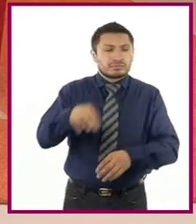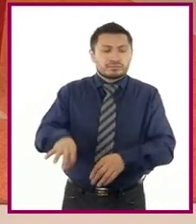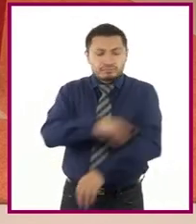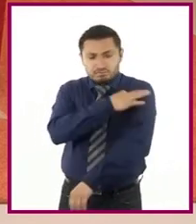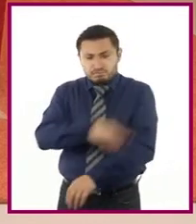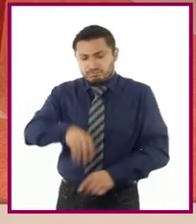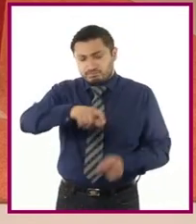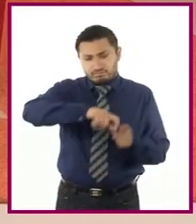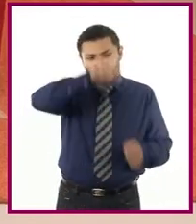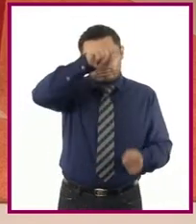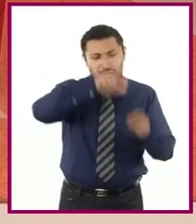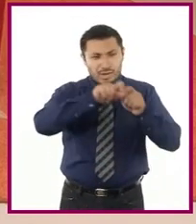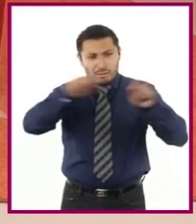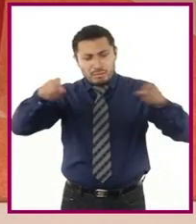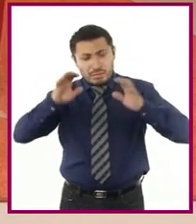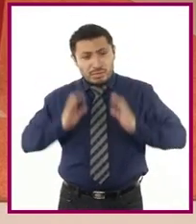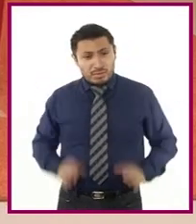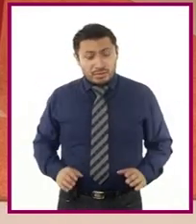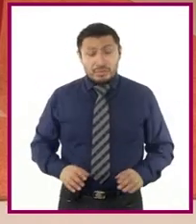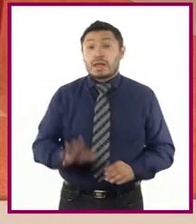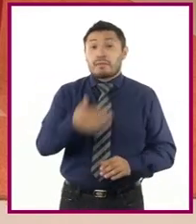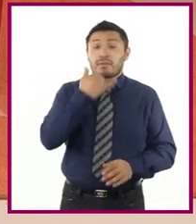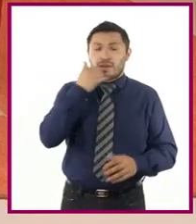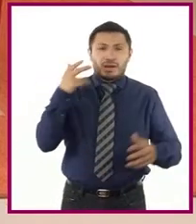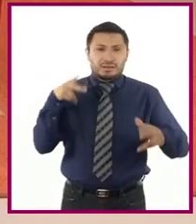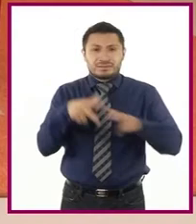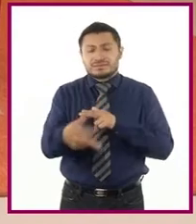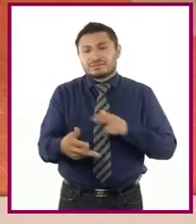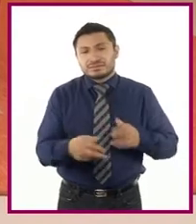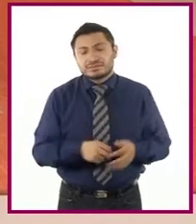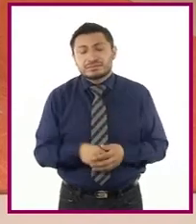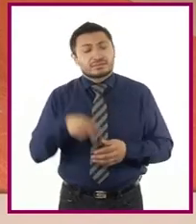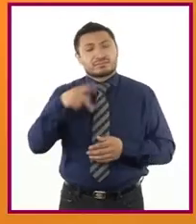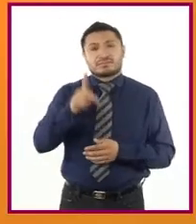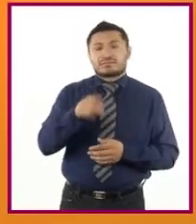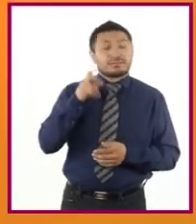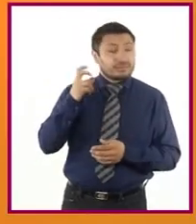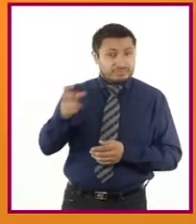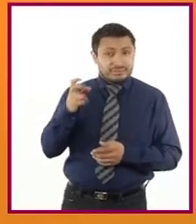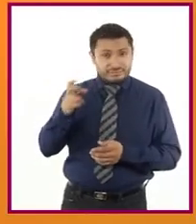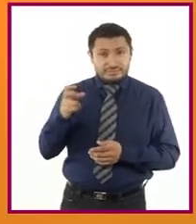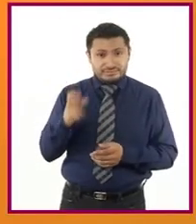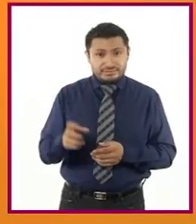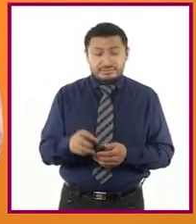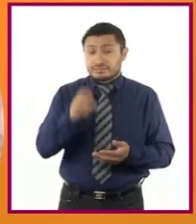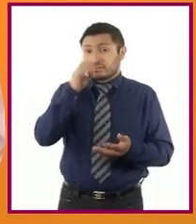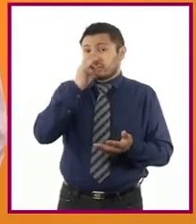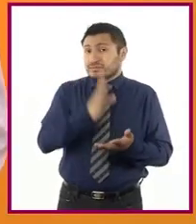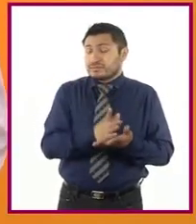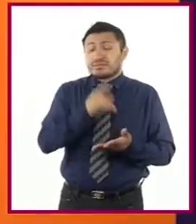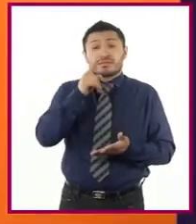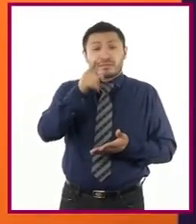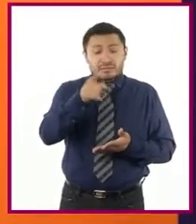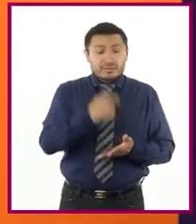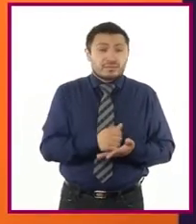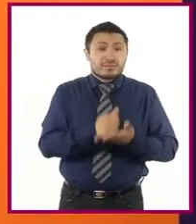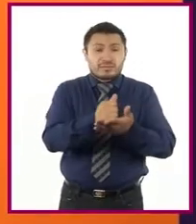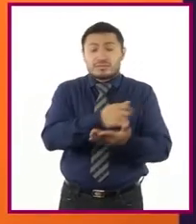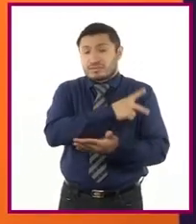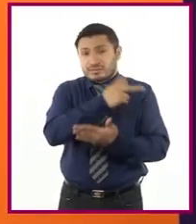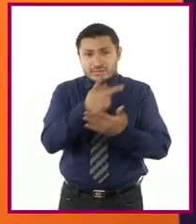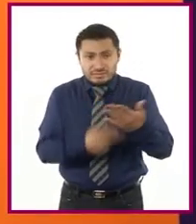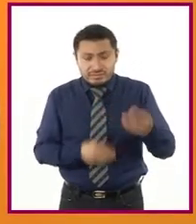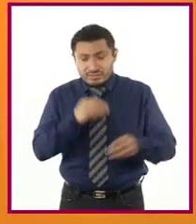medidas. Perdón que te interrumpa, pero el cursograma solo te permitirá planear